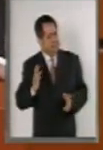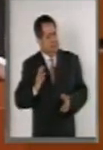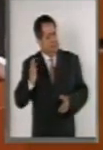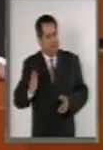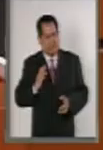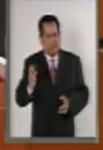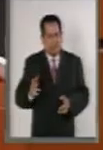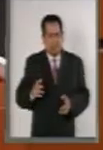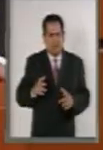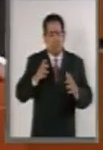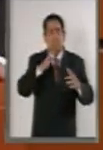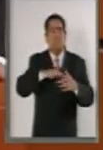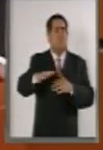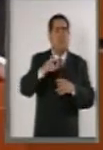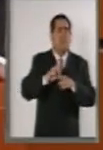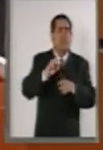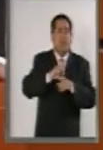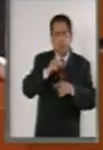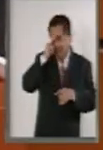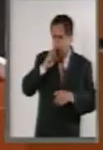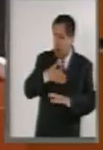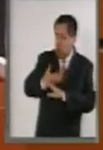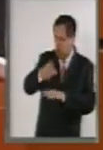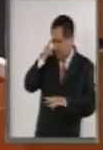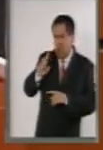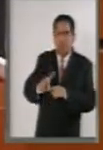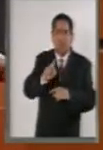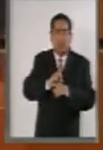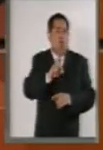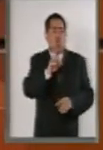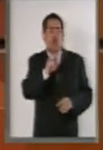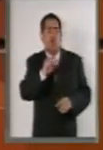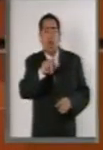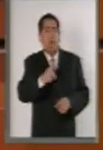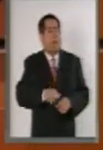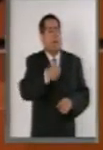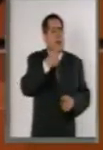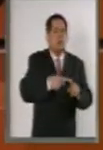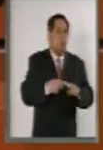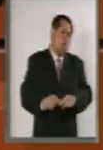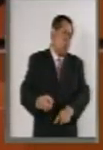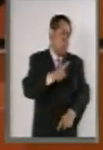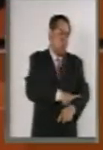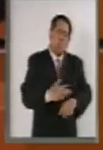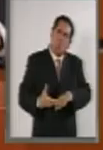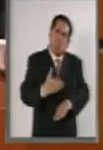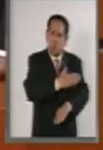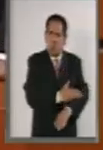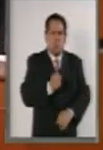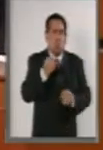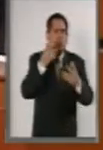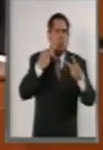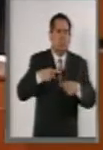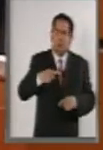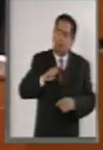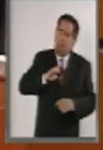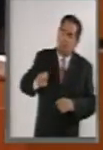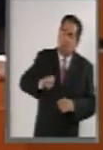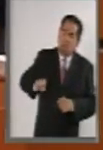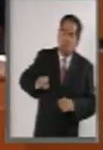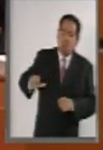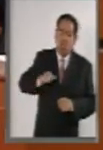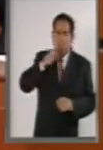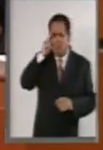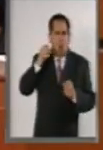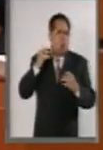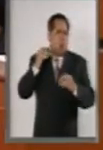ambiente antimexicano ha existido no a partir de Donald Trump, es anterior, es de décadas, puede ser que